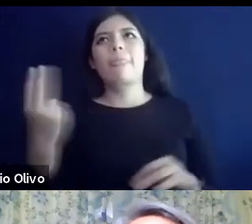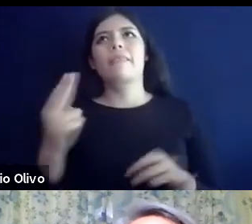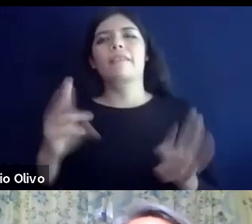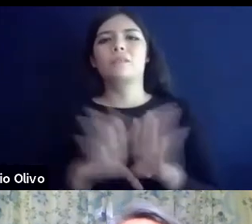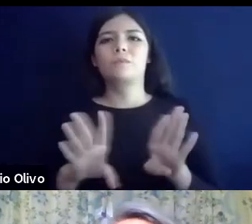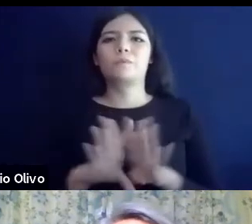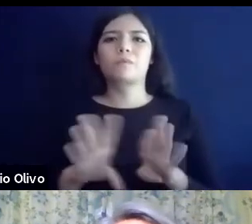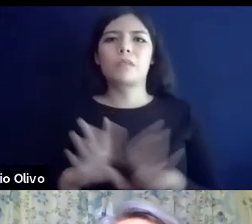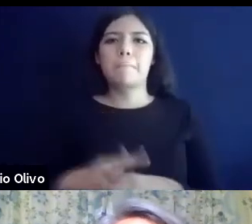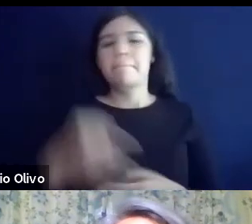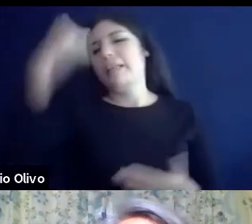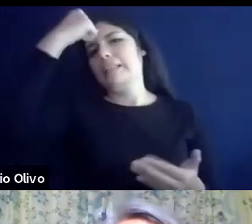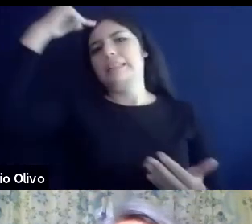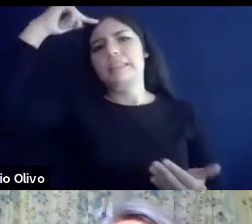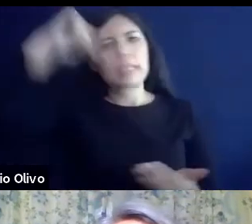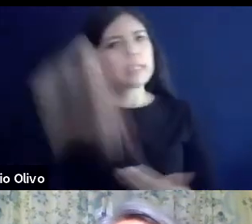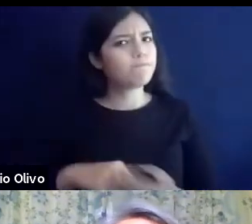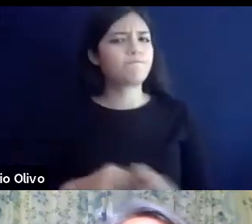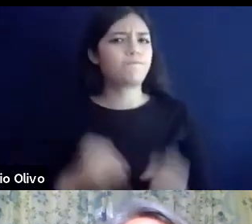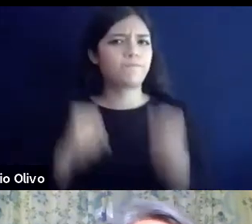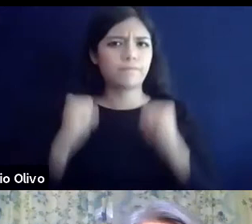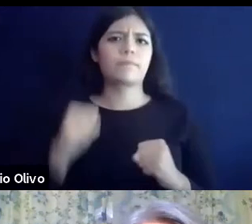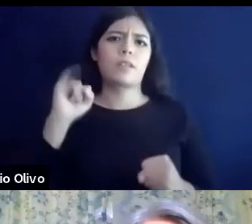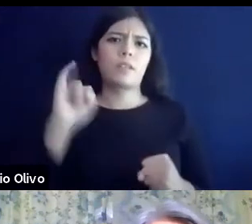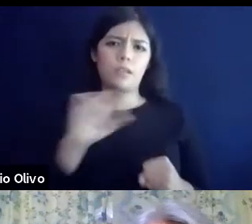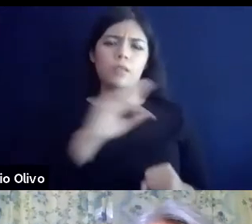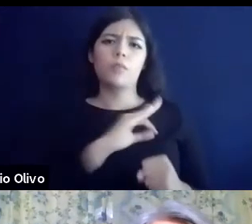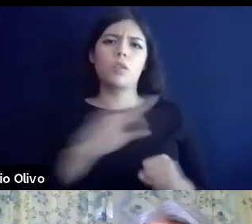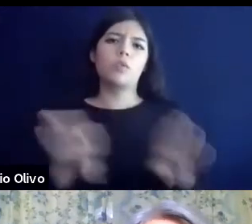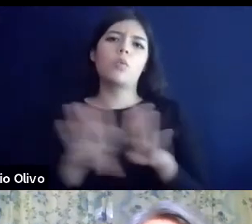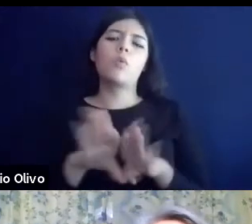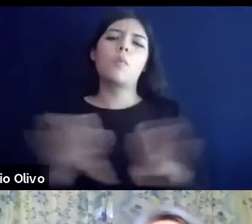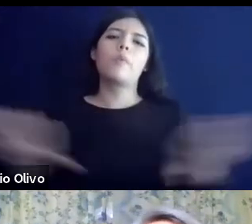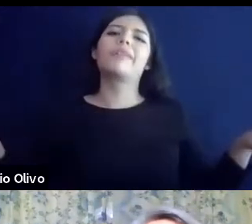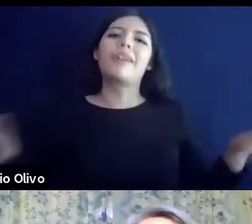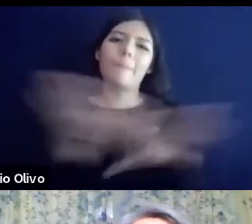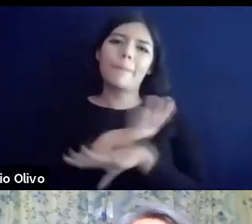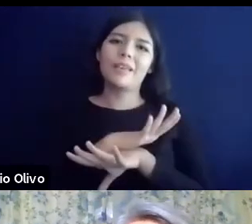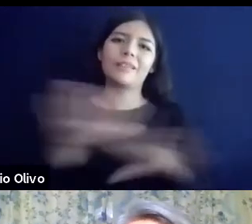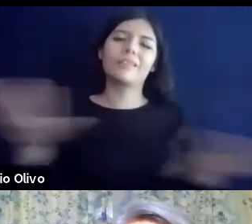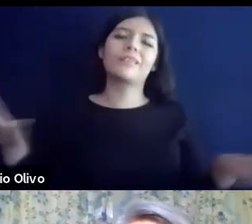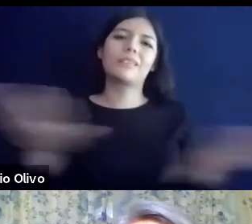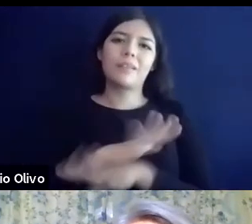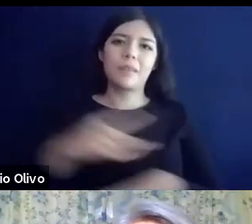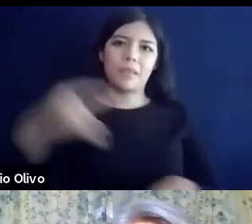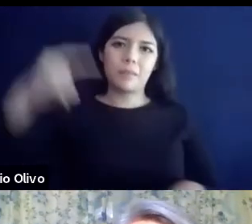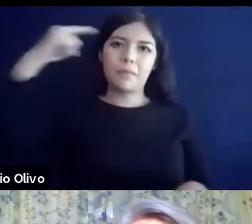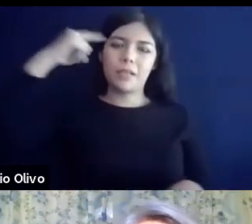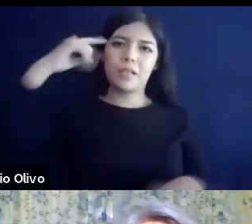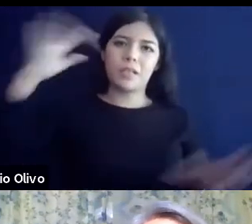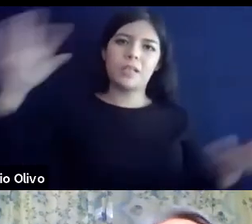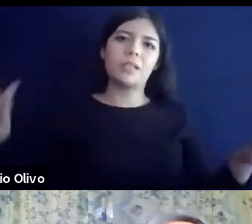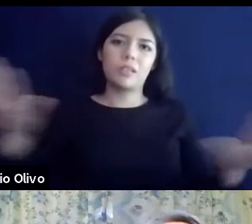sí se ha visto ese cambio de la mentalidad de las propias personas con discapacidad, que es lo que busca Frater,